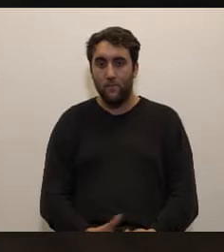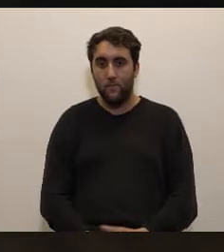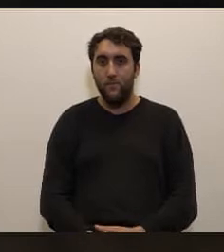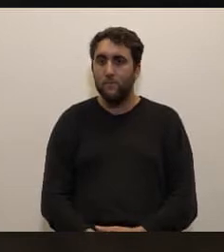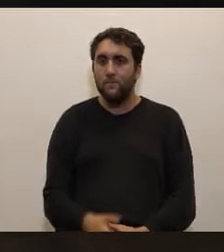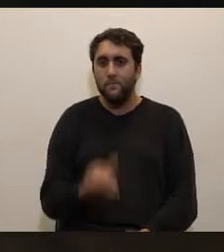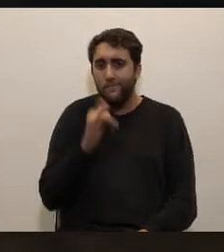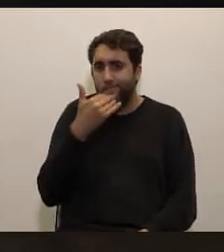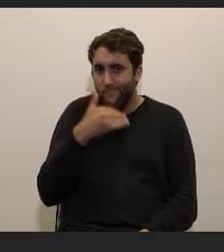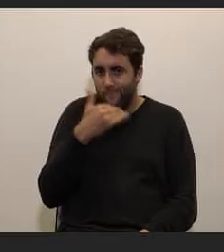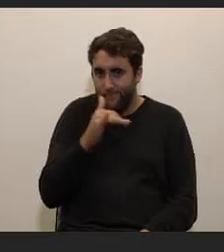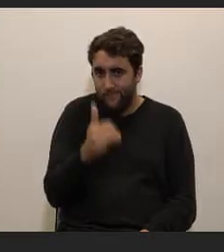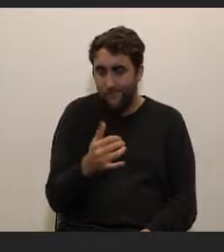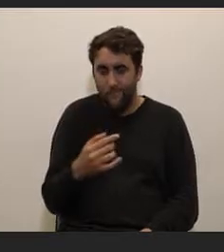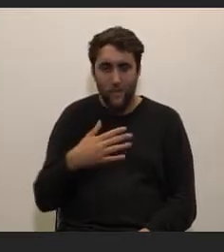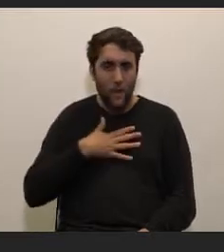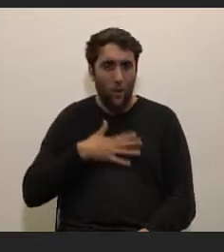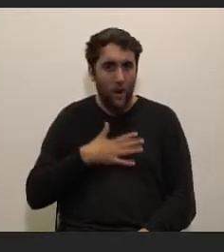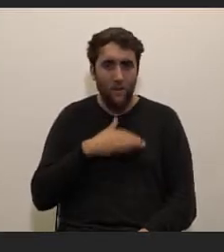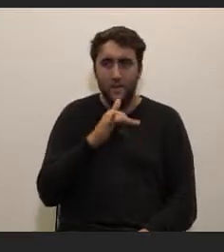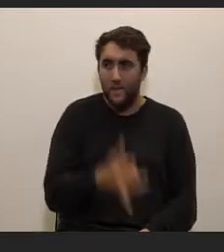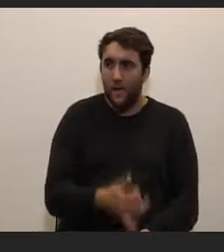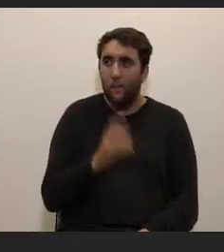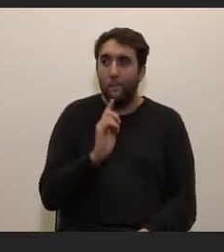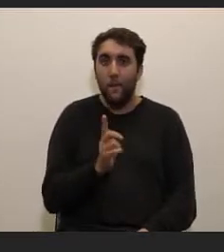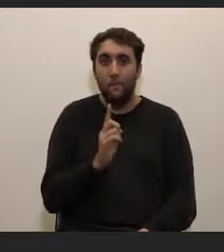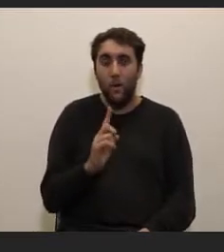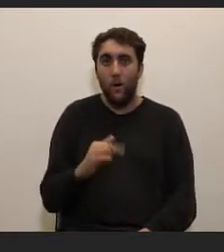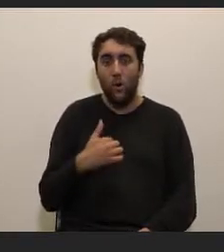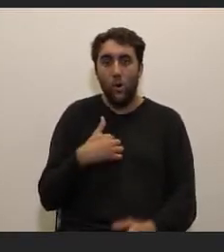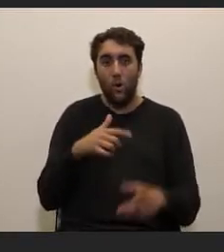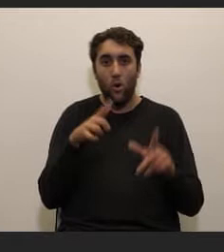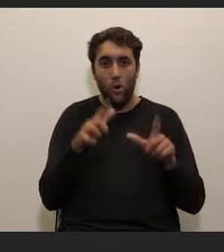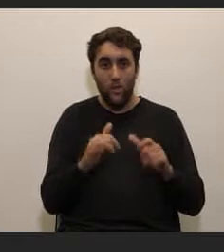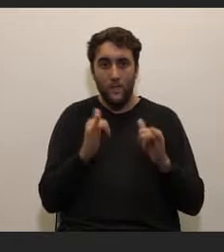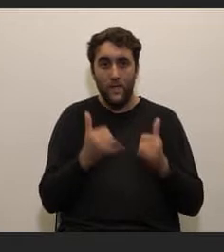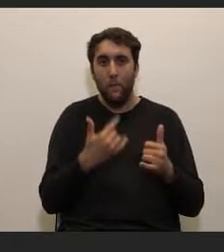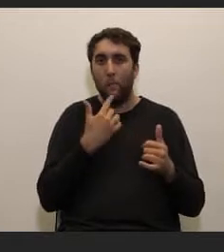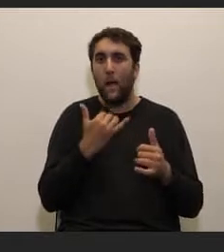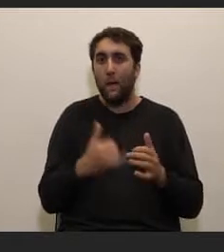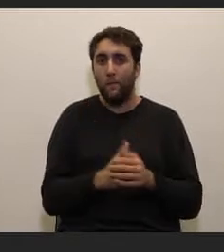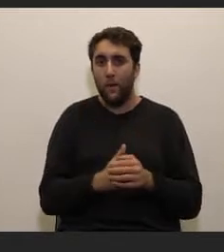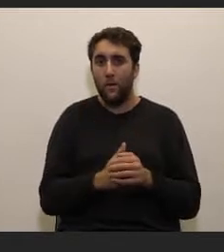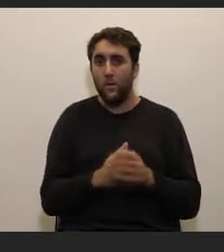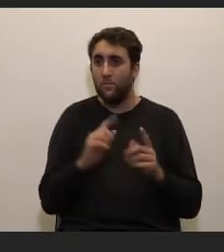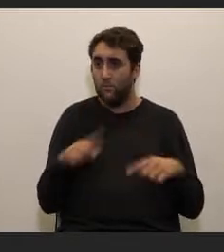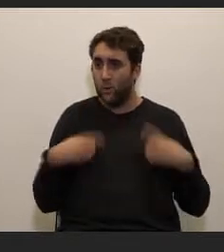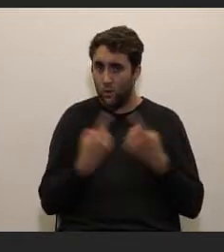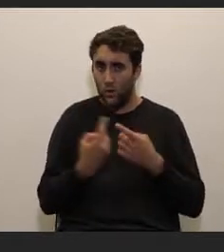Sí, totalmente. Y de hecho, o sea,